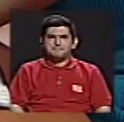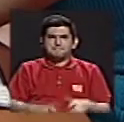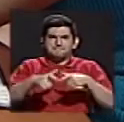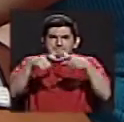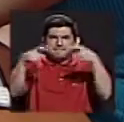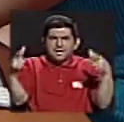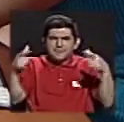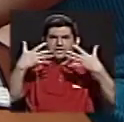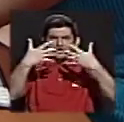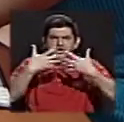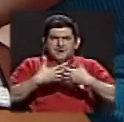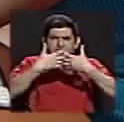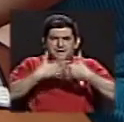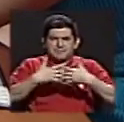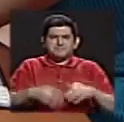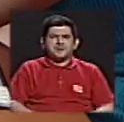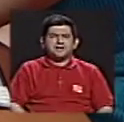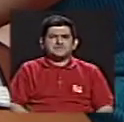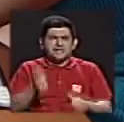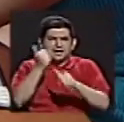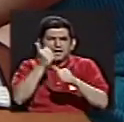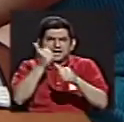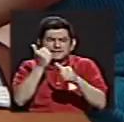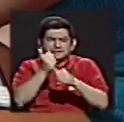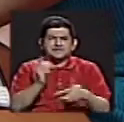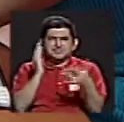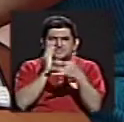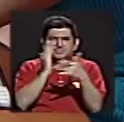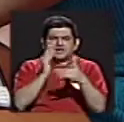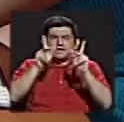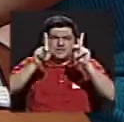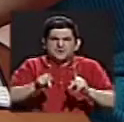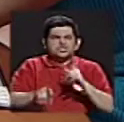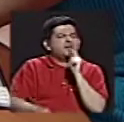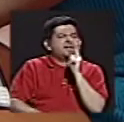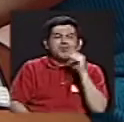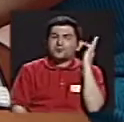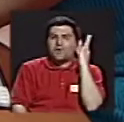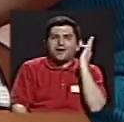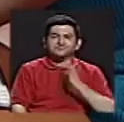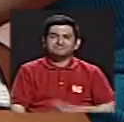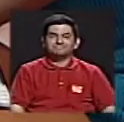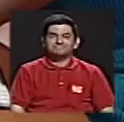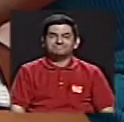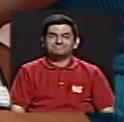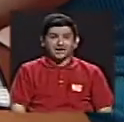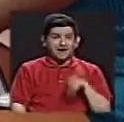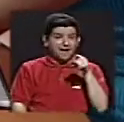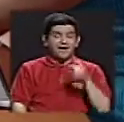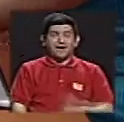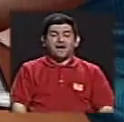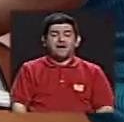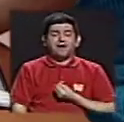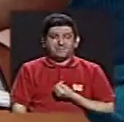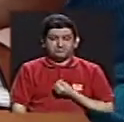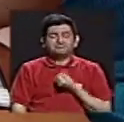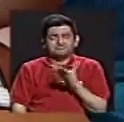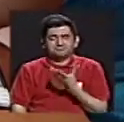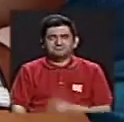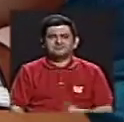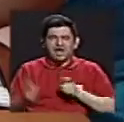parte de las empleadas que dan asistencia técnica dentro de las plantaciones son mujeres, ¿verdad? Porque según lo que confiesan